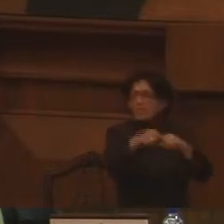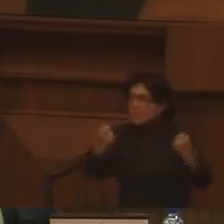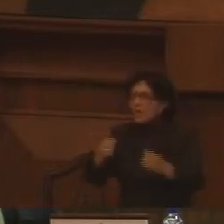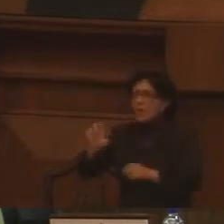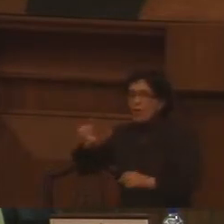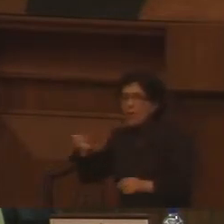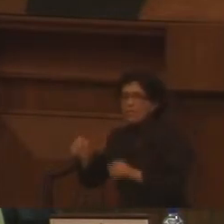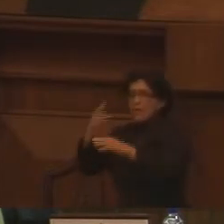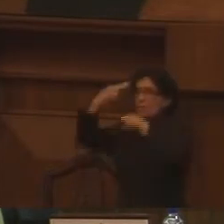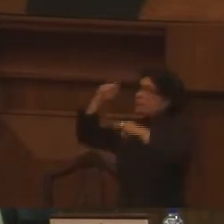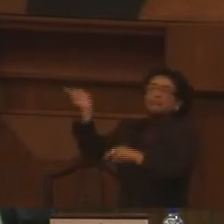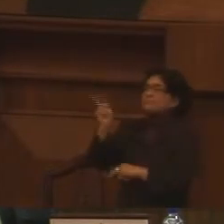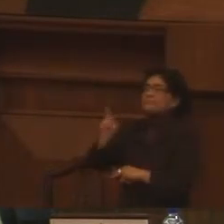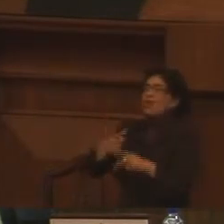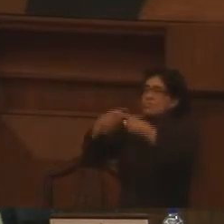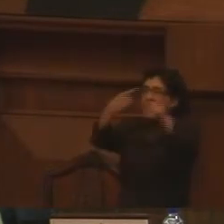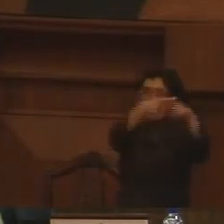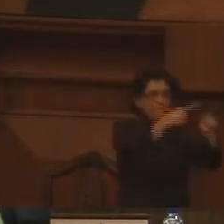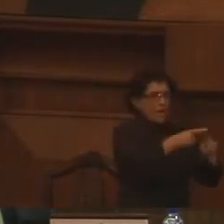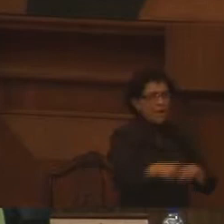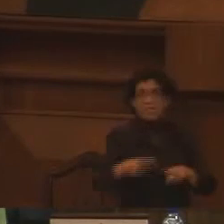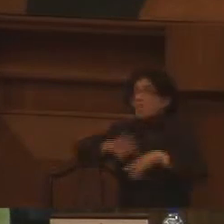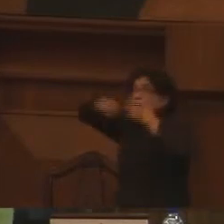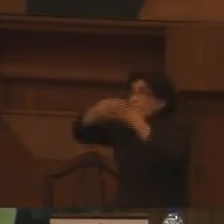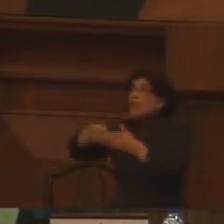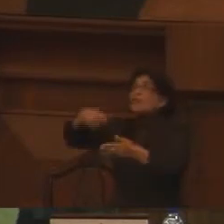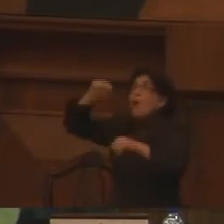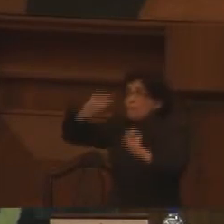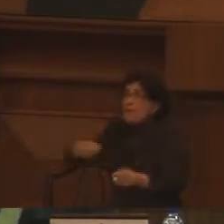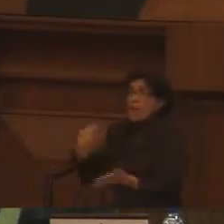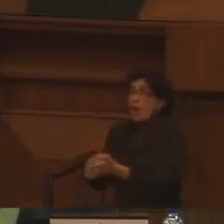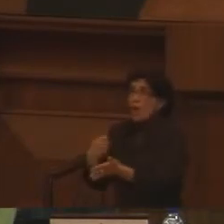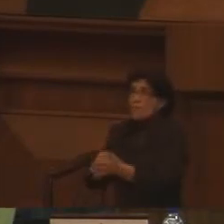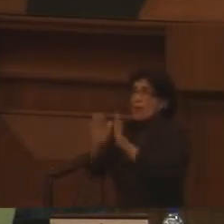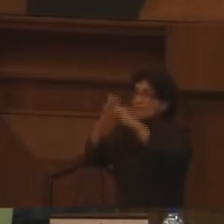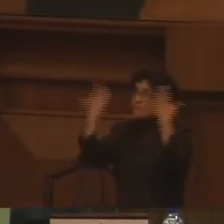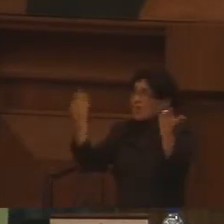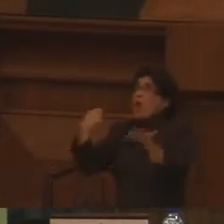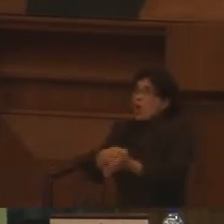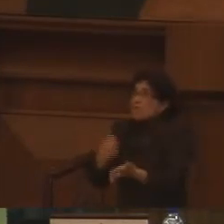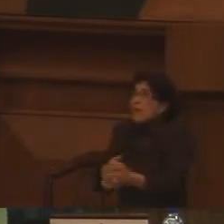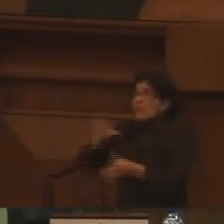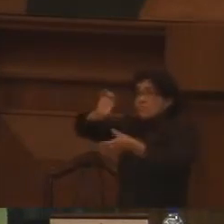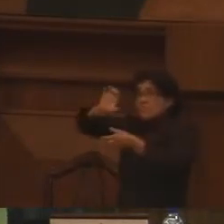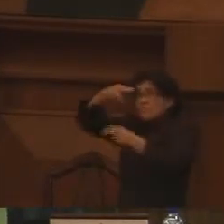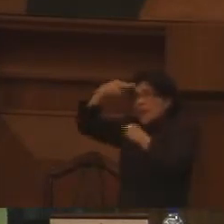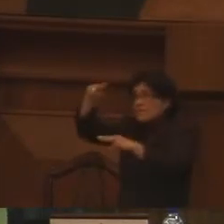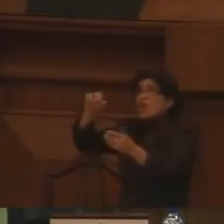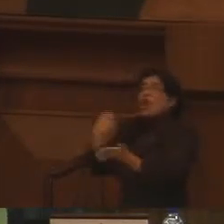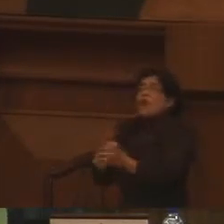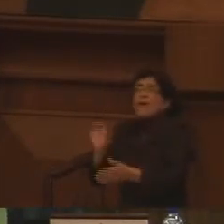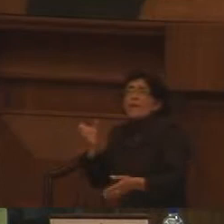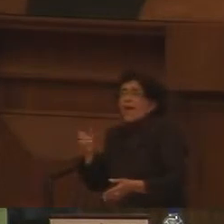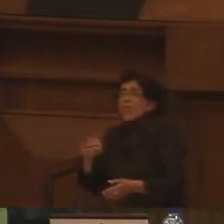defender sus intereses económicos que están por encima del respeto a los derechos humanos y su